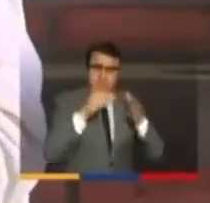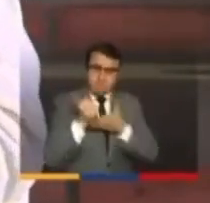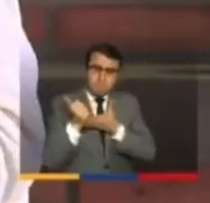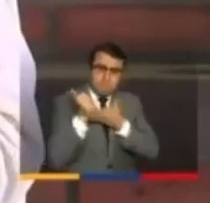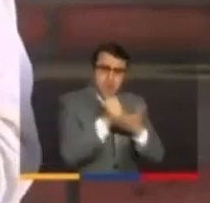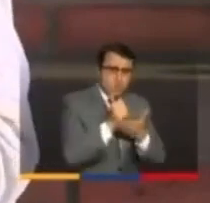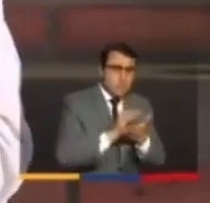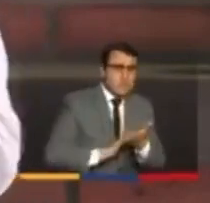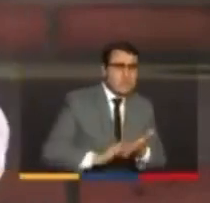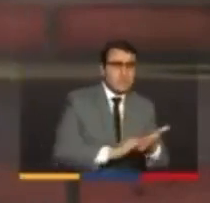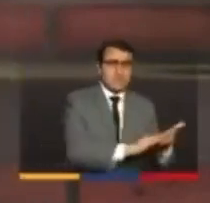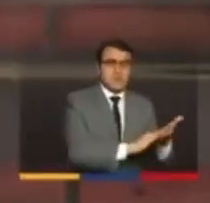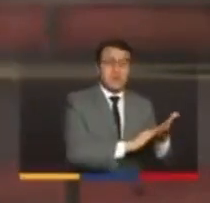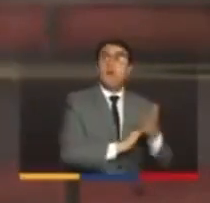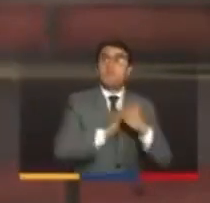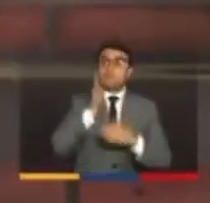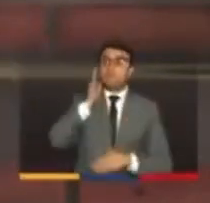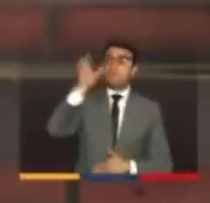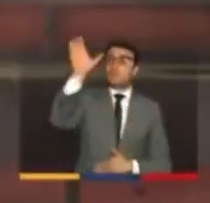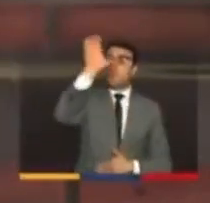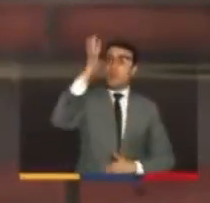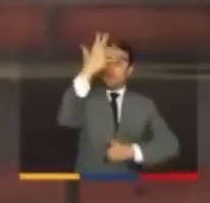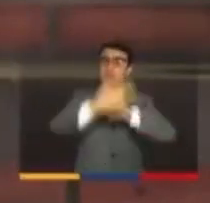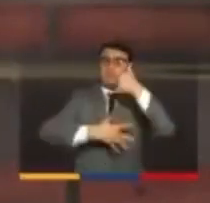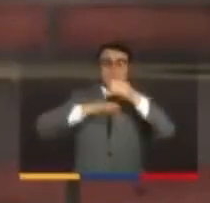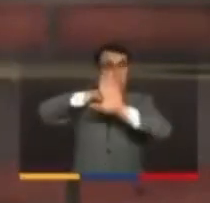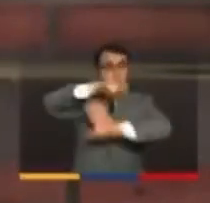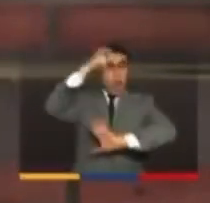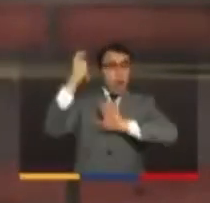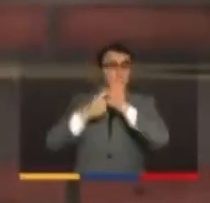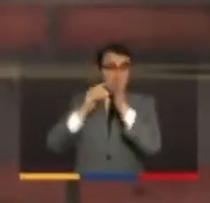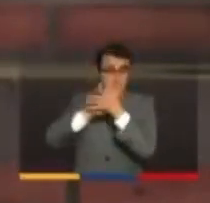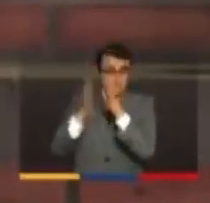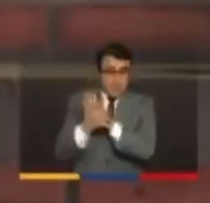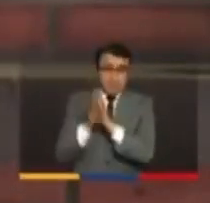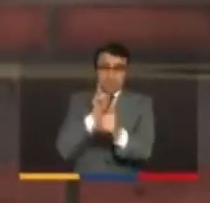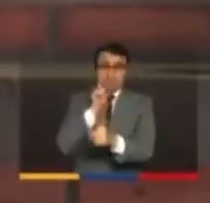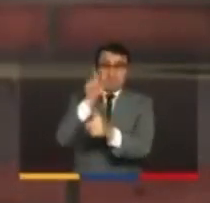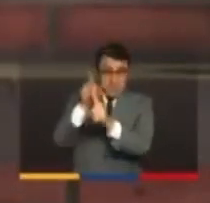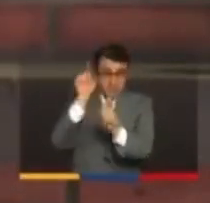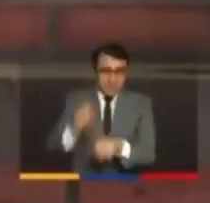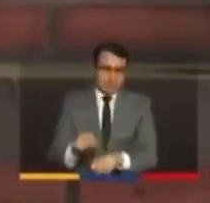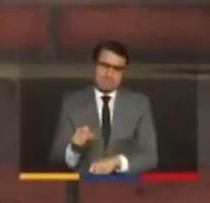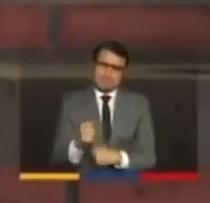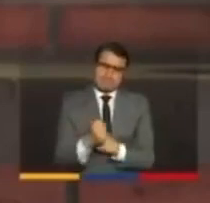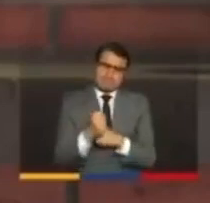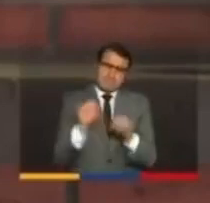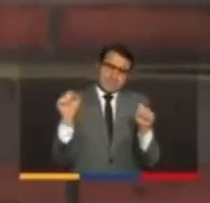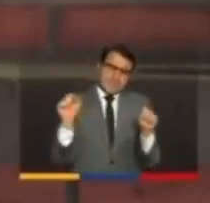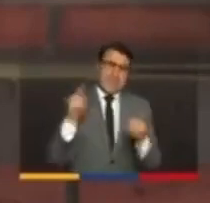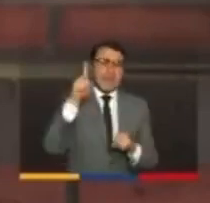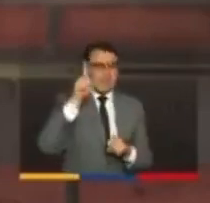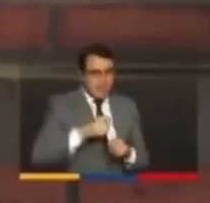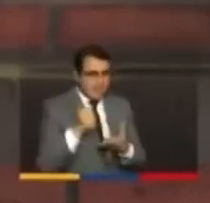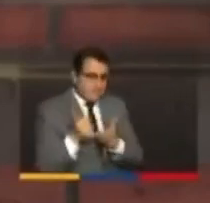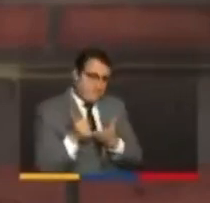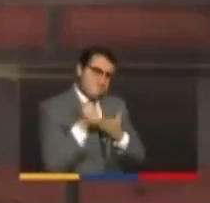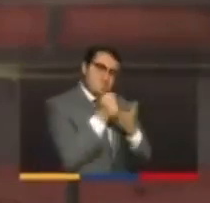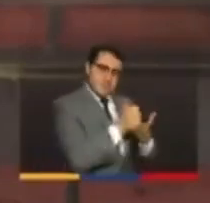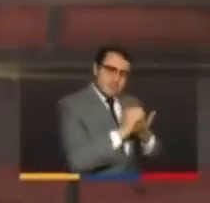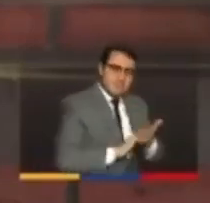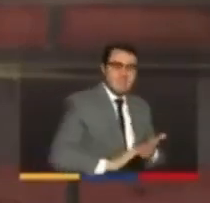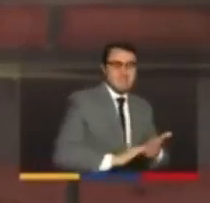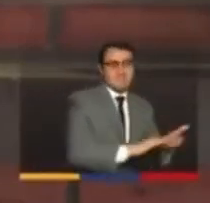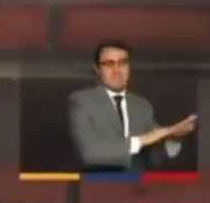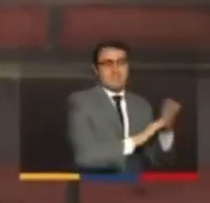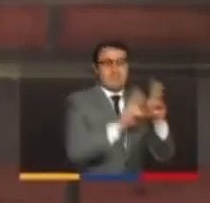las posibilidades de la paz total pues no van a existir en nuestro país, que puede derivar en temas como los que suceden